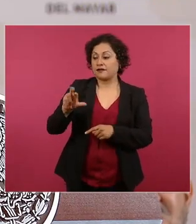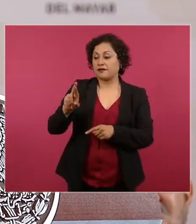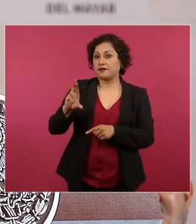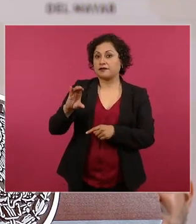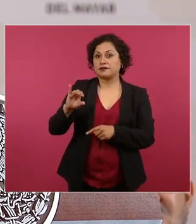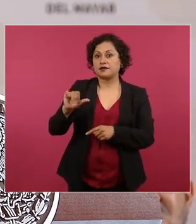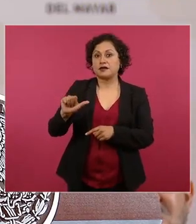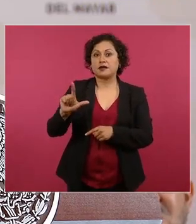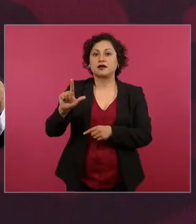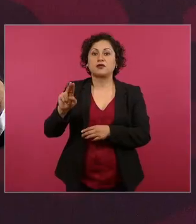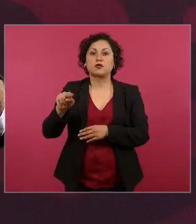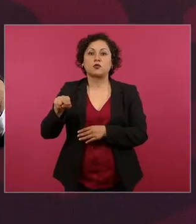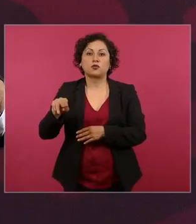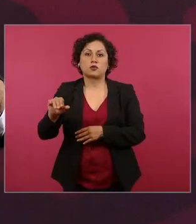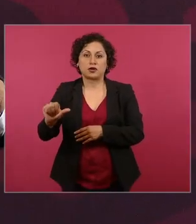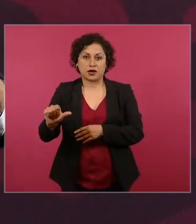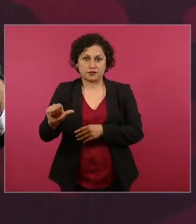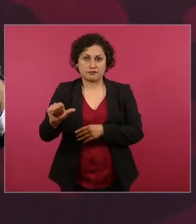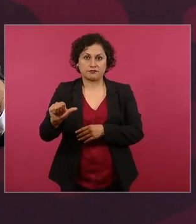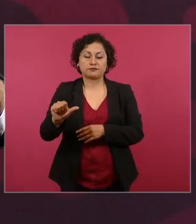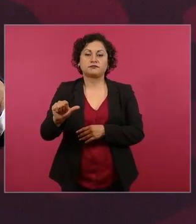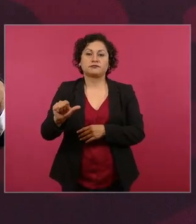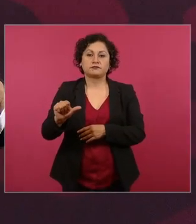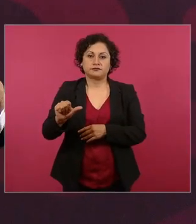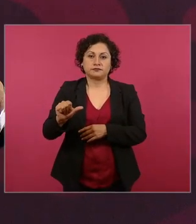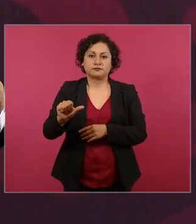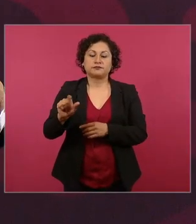García Luna, Calderón.